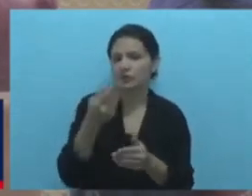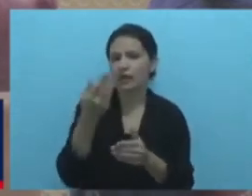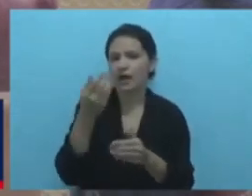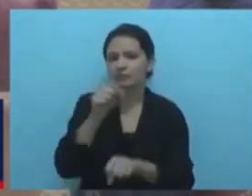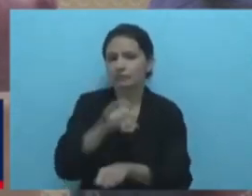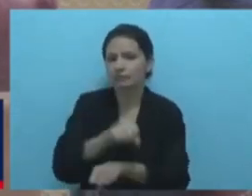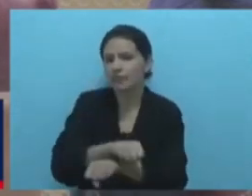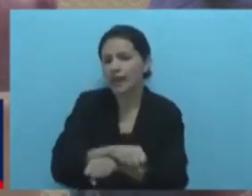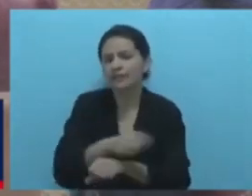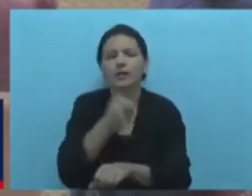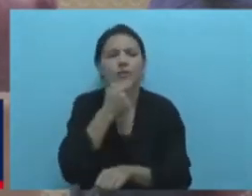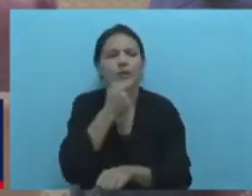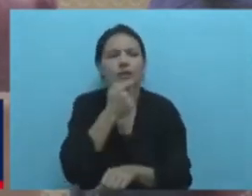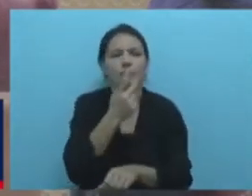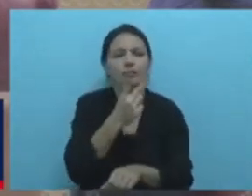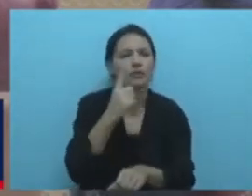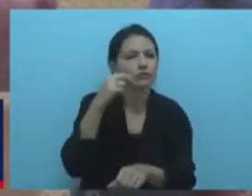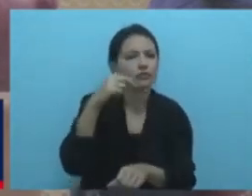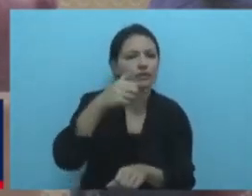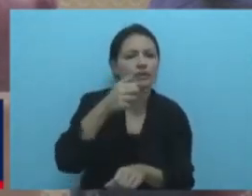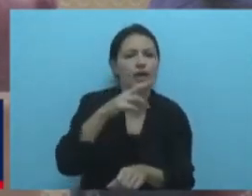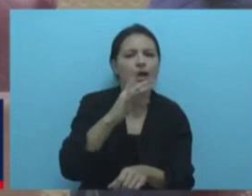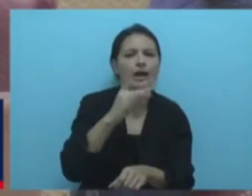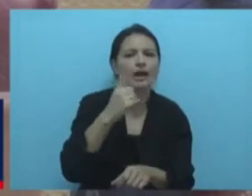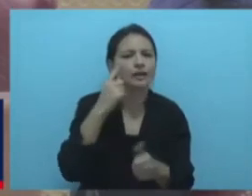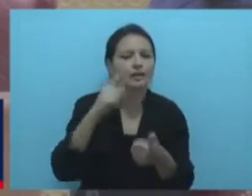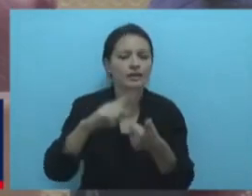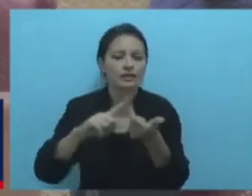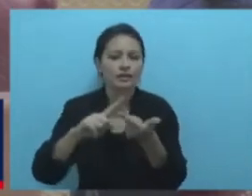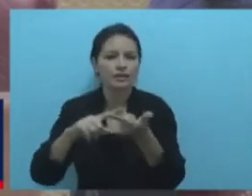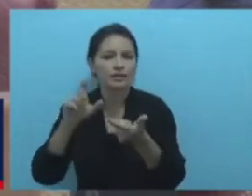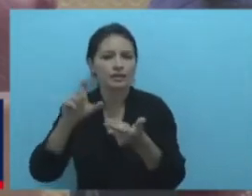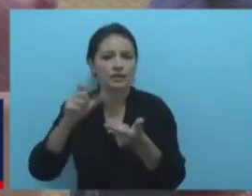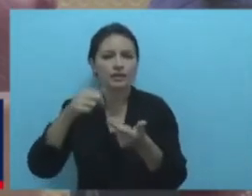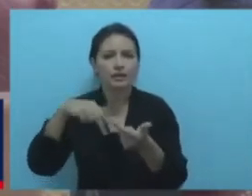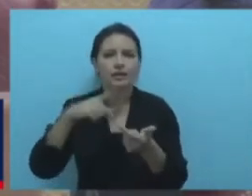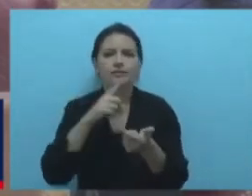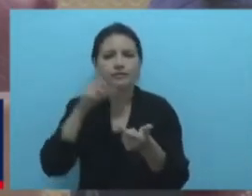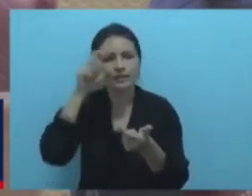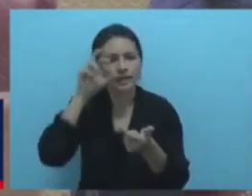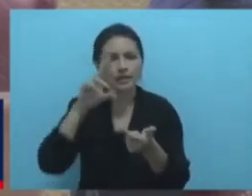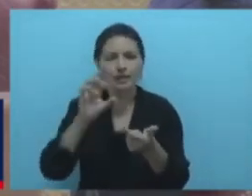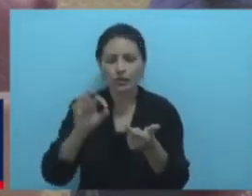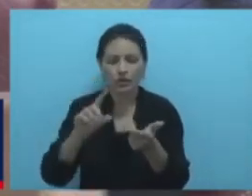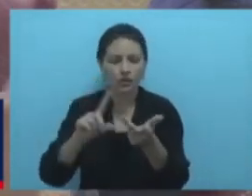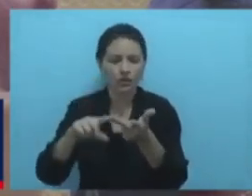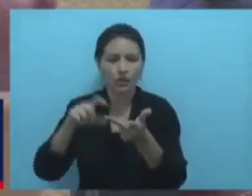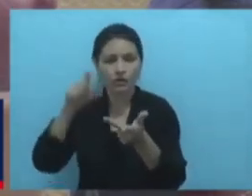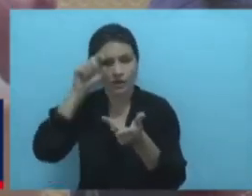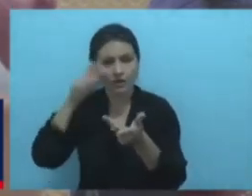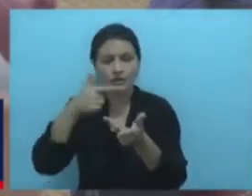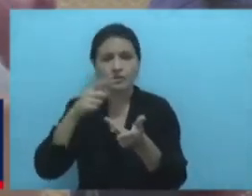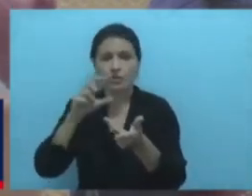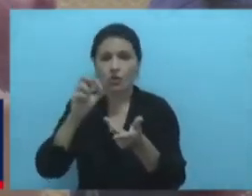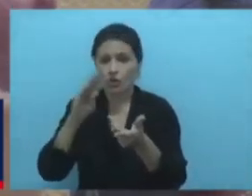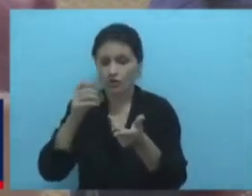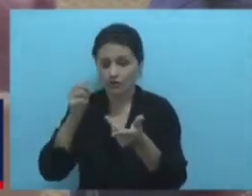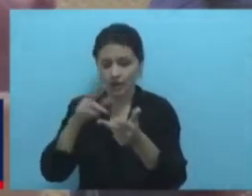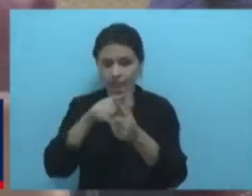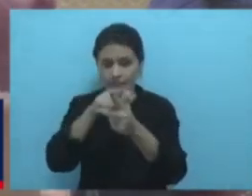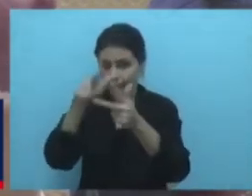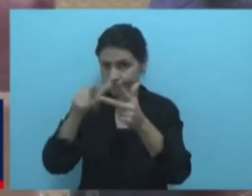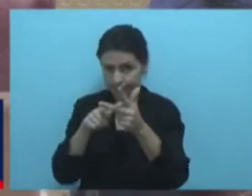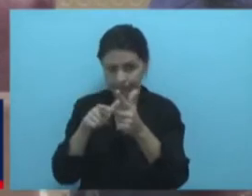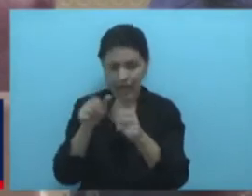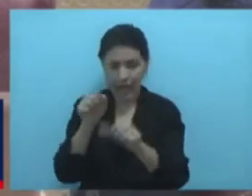como el propio Guille cantero como el propio toro Escobar están presos en